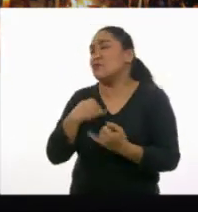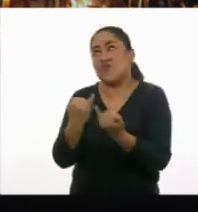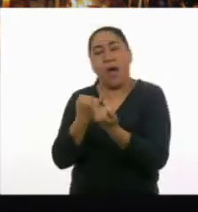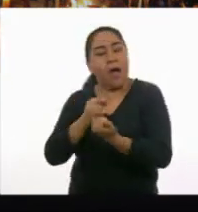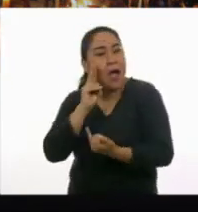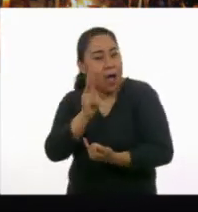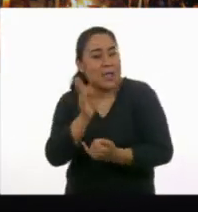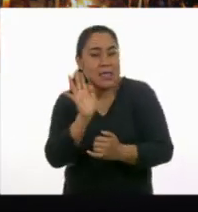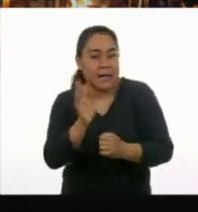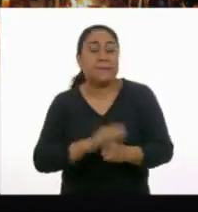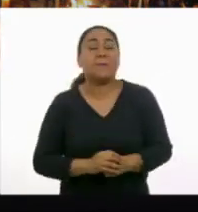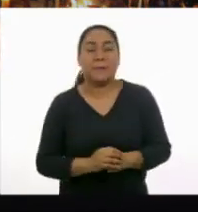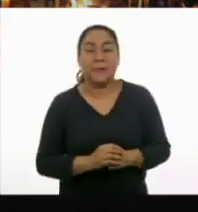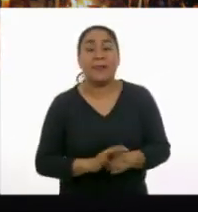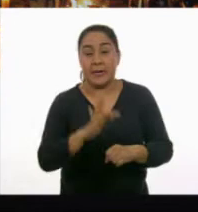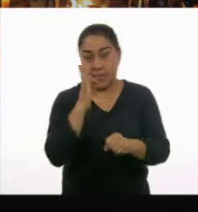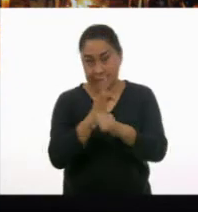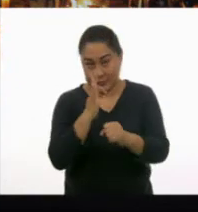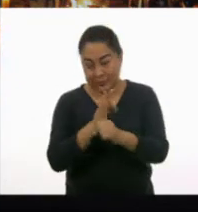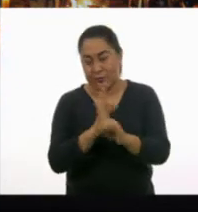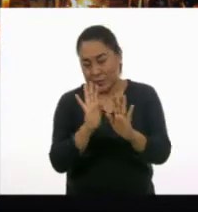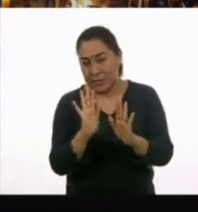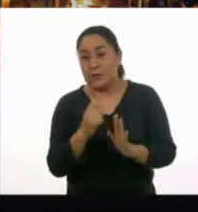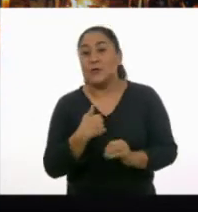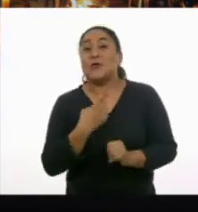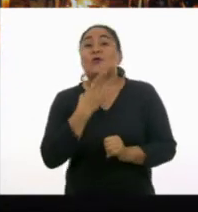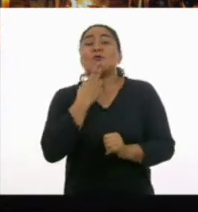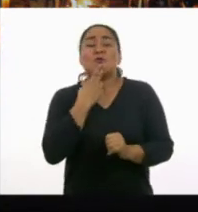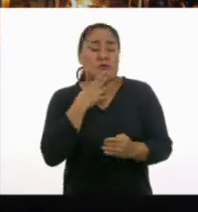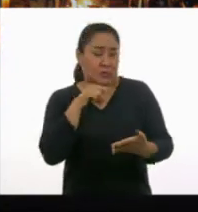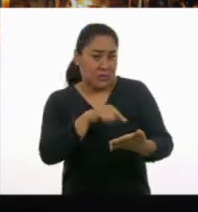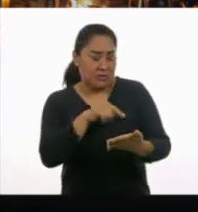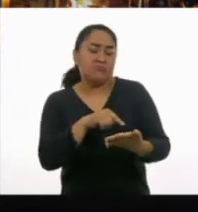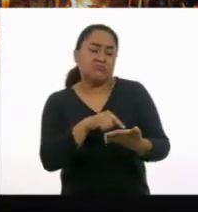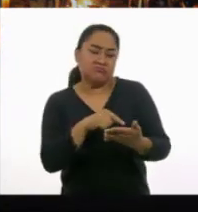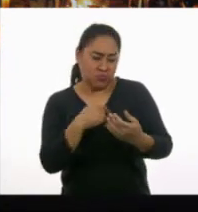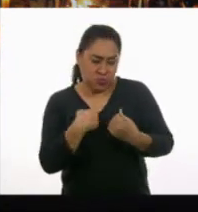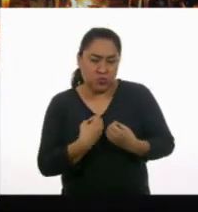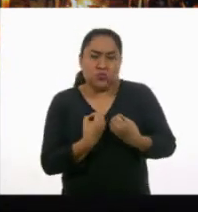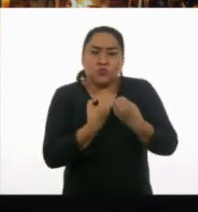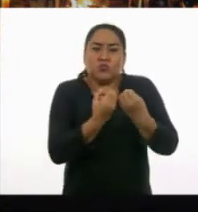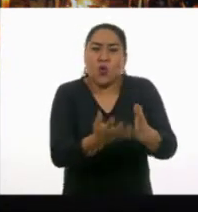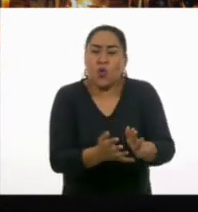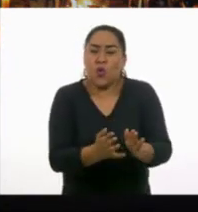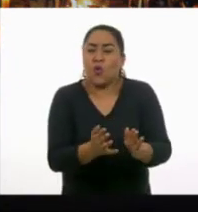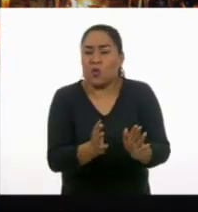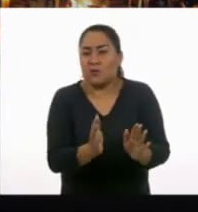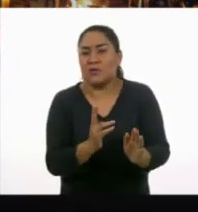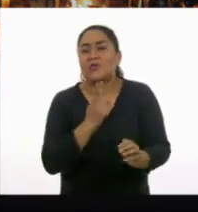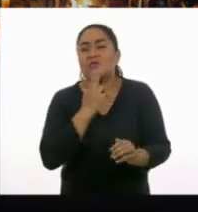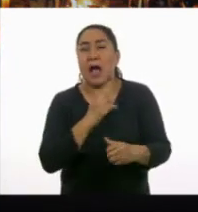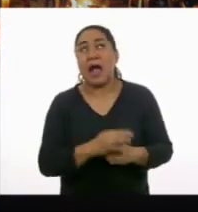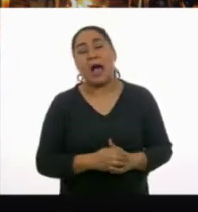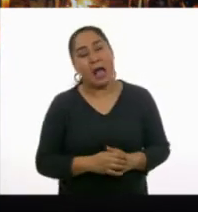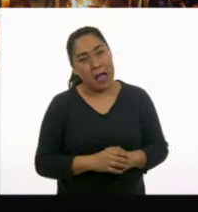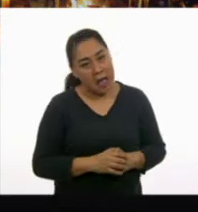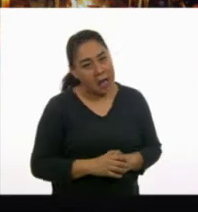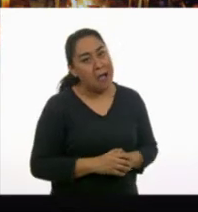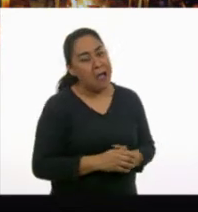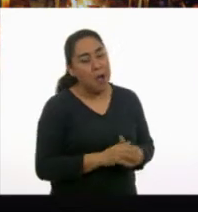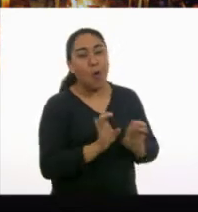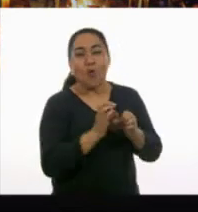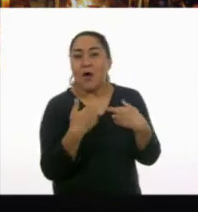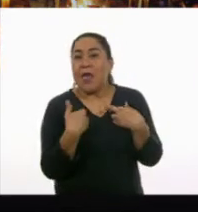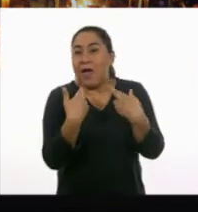a dejar nuestros tesoros como una ofrenda. Sí. Ah, ponerlos como ofrenda, sí,